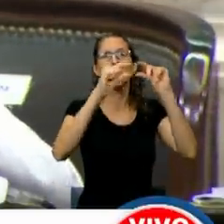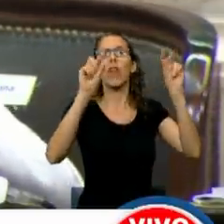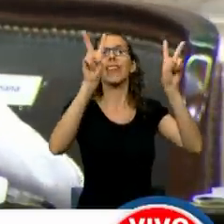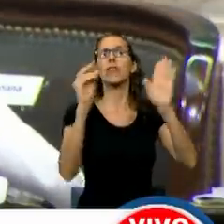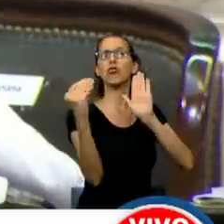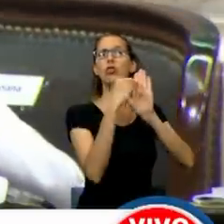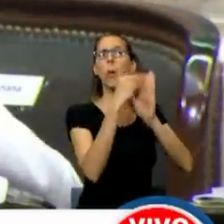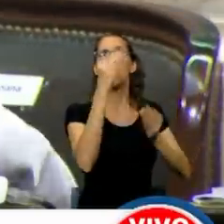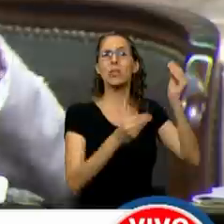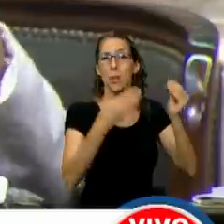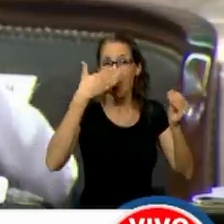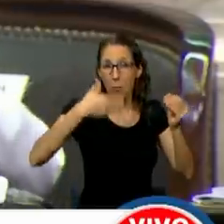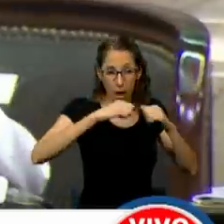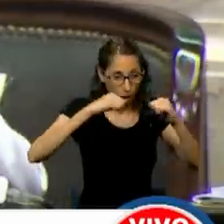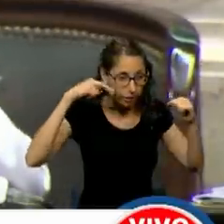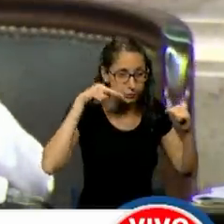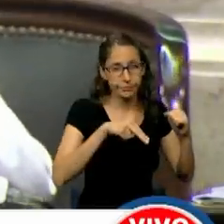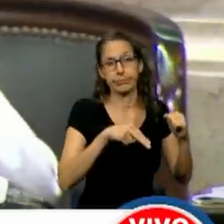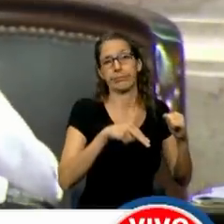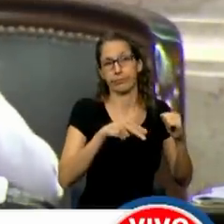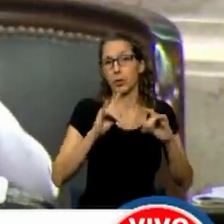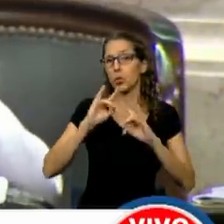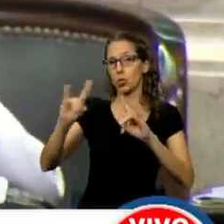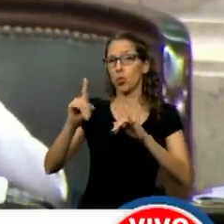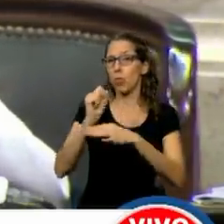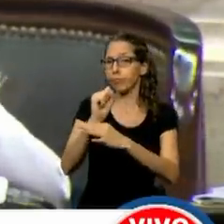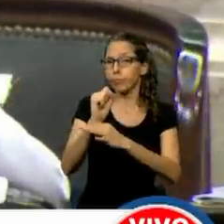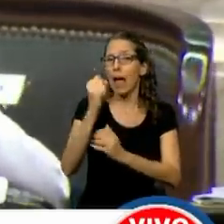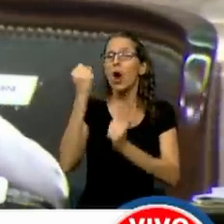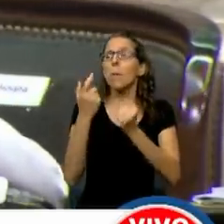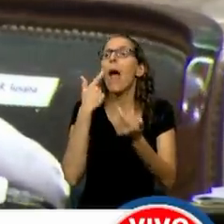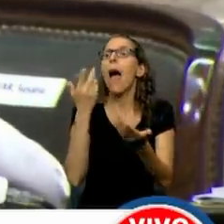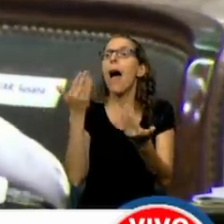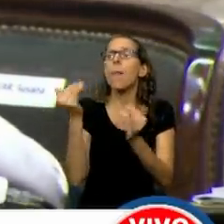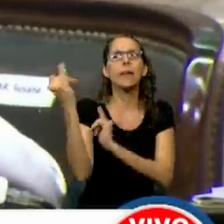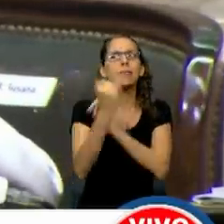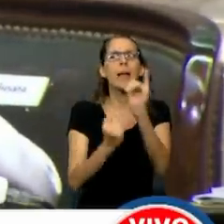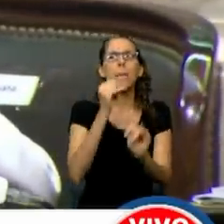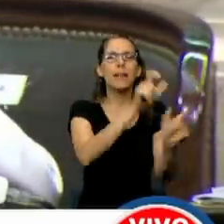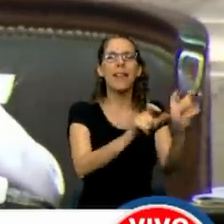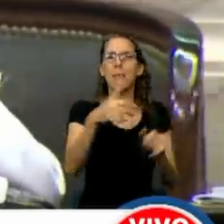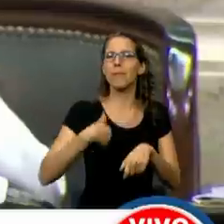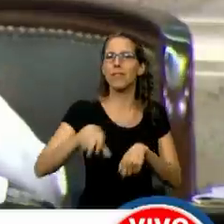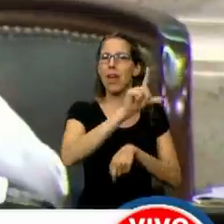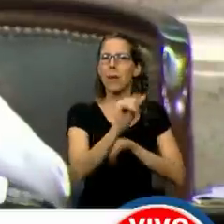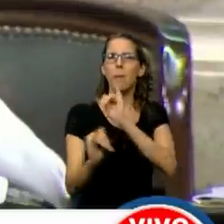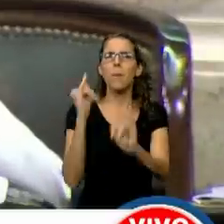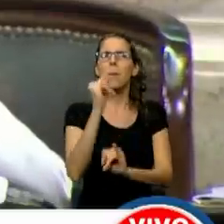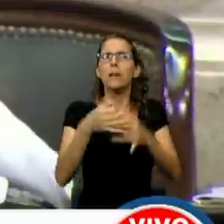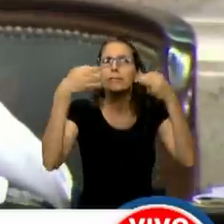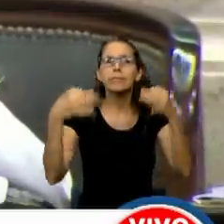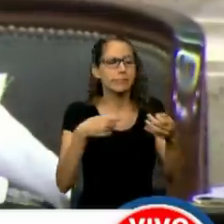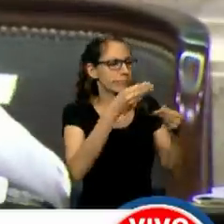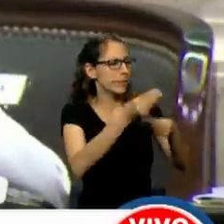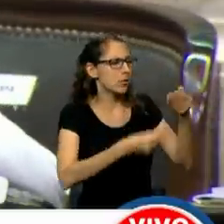particularmente que los grandes economistas sigan tratando de descifrar y explicarle al pueblo de la nación argentina cuál es el